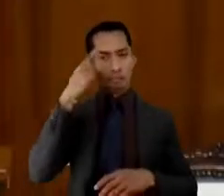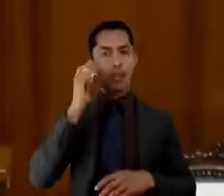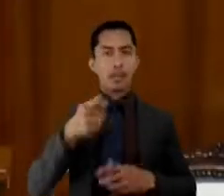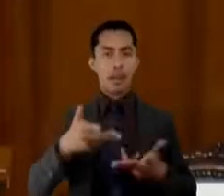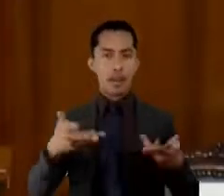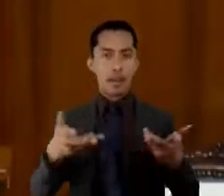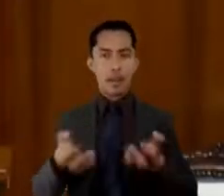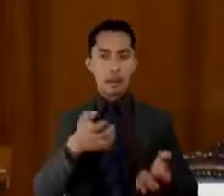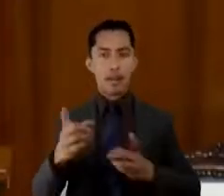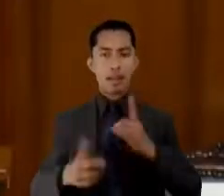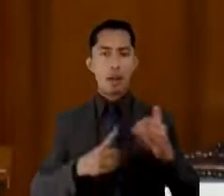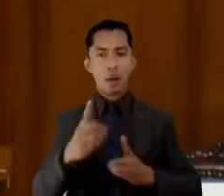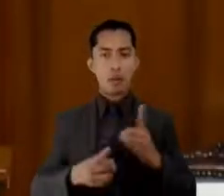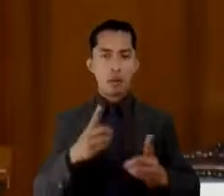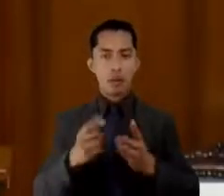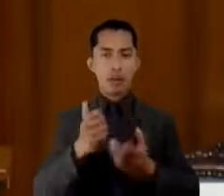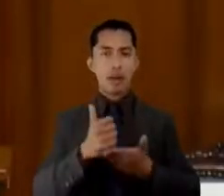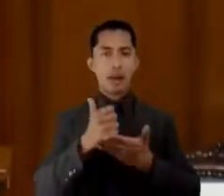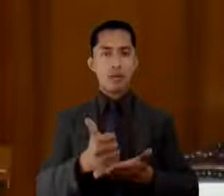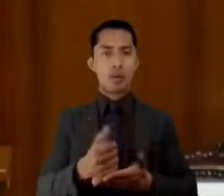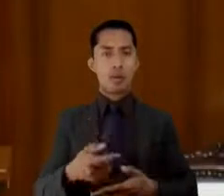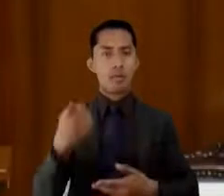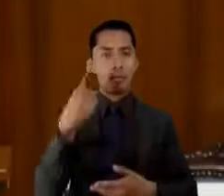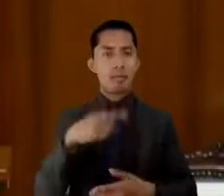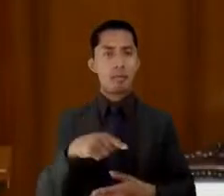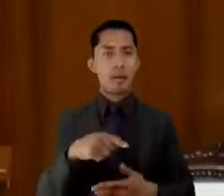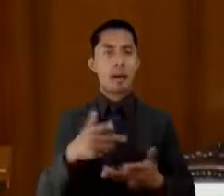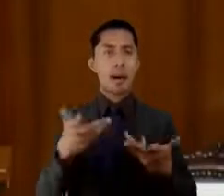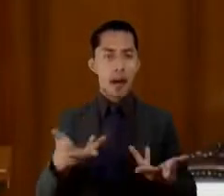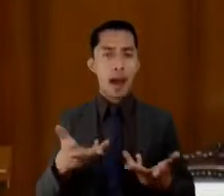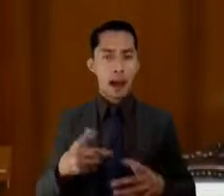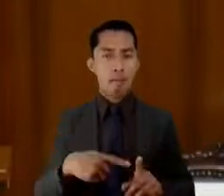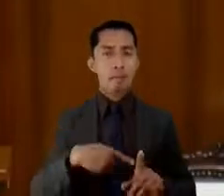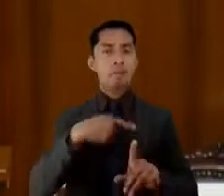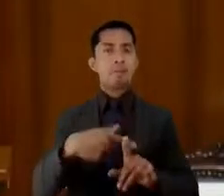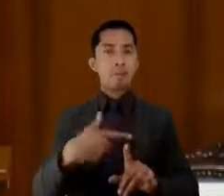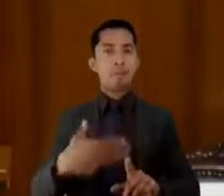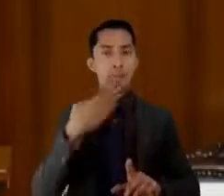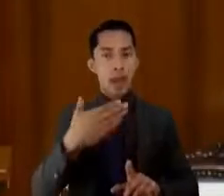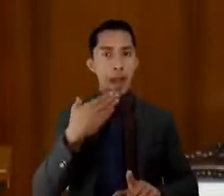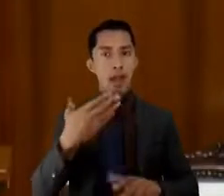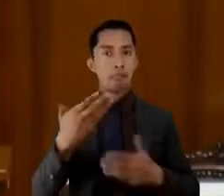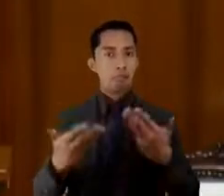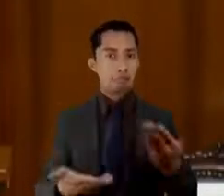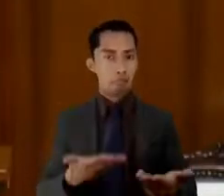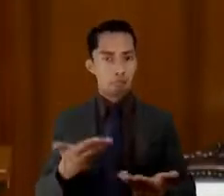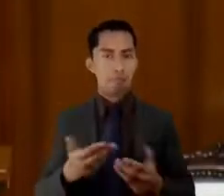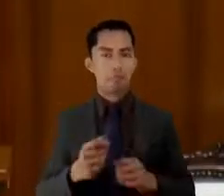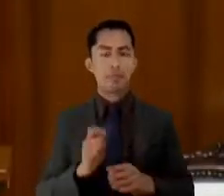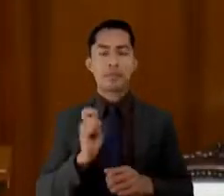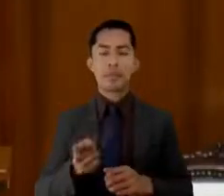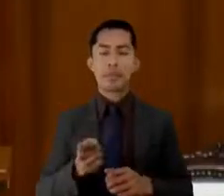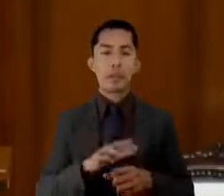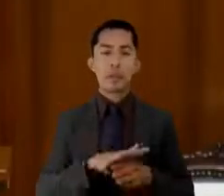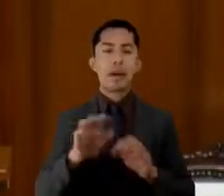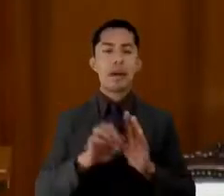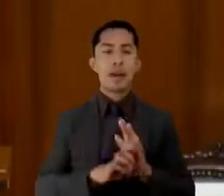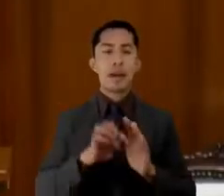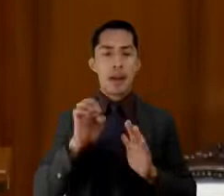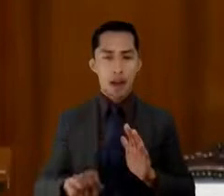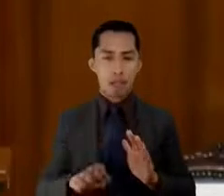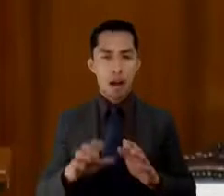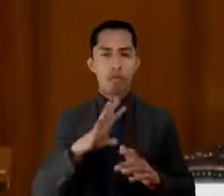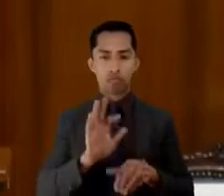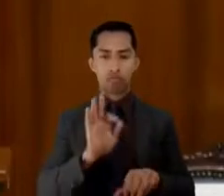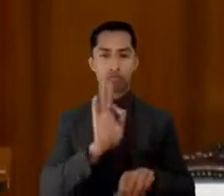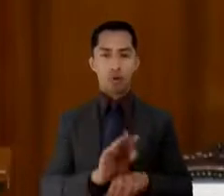actividades sean una solución que brinde resultados con grandes alcances, brindando no solo